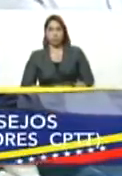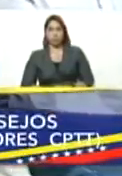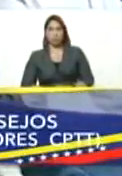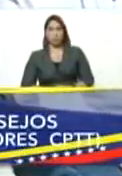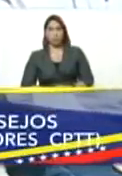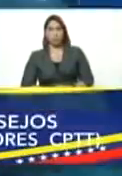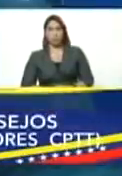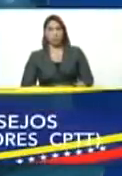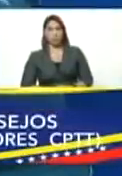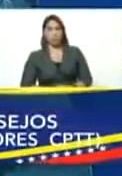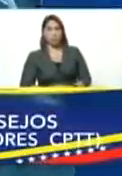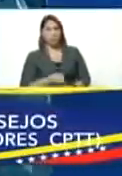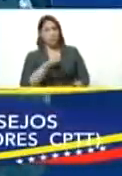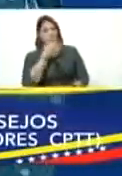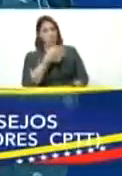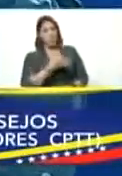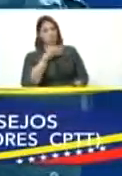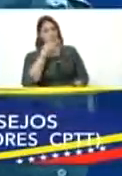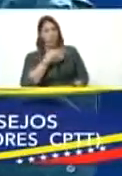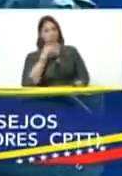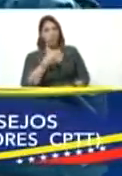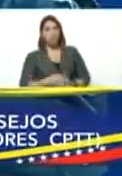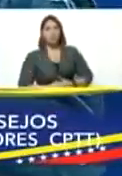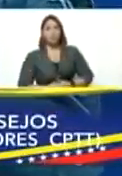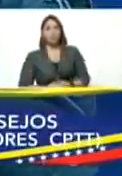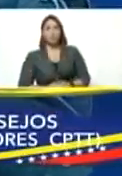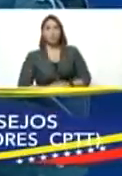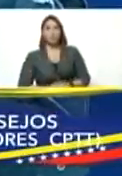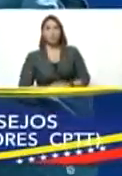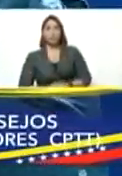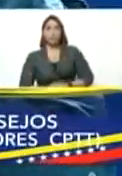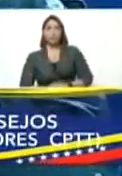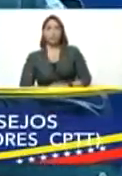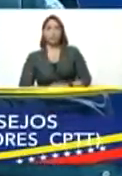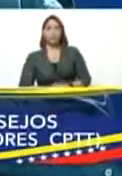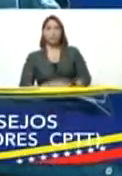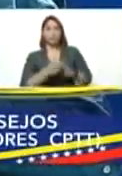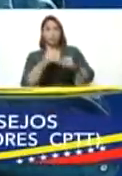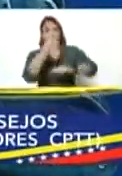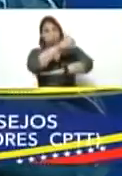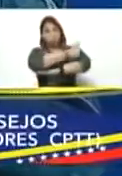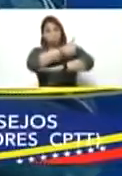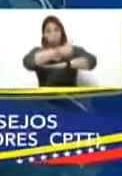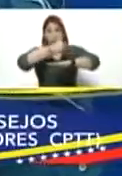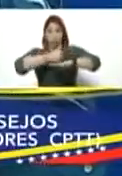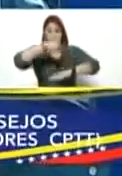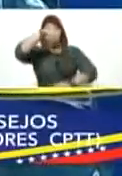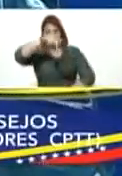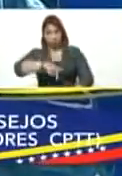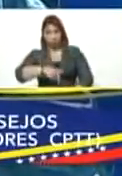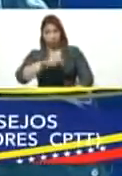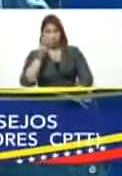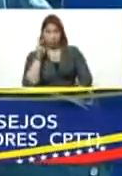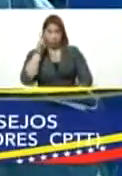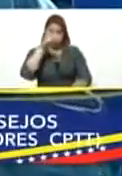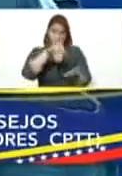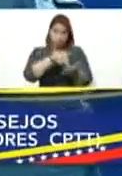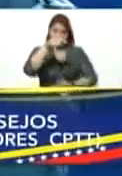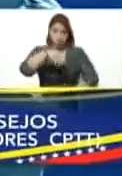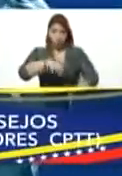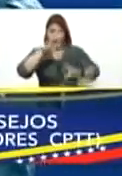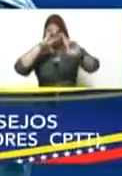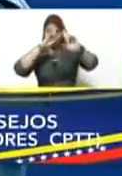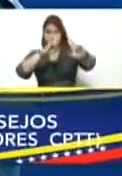tardes, mi comandante presidente, a todas las autoridades aquí que hacen presencia, mi